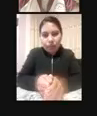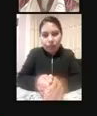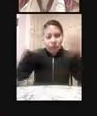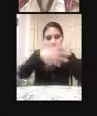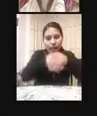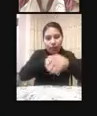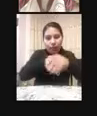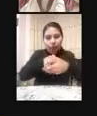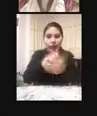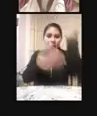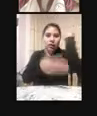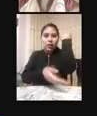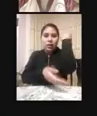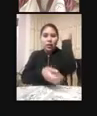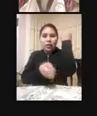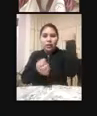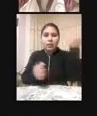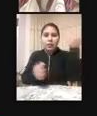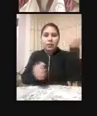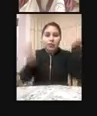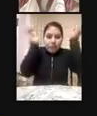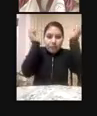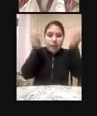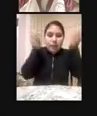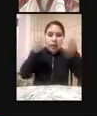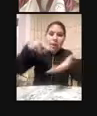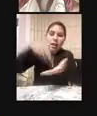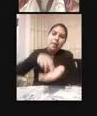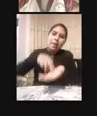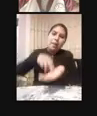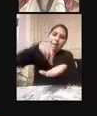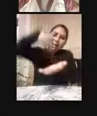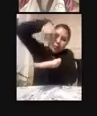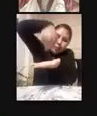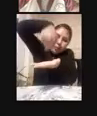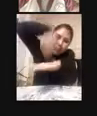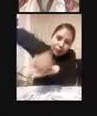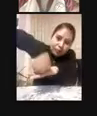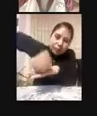rodillas apoyados en el piso para iniciar este movimiento.